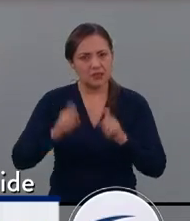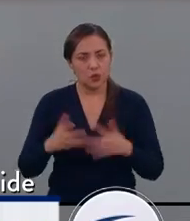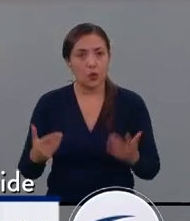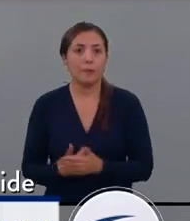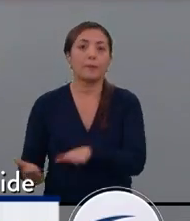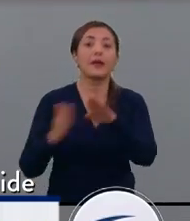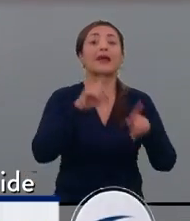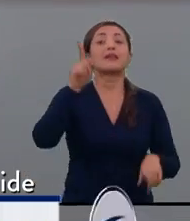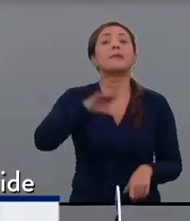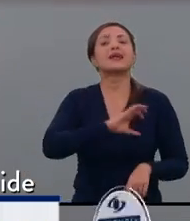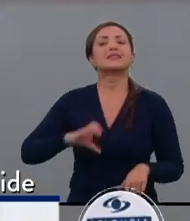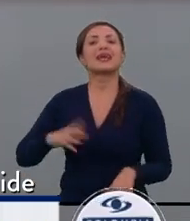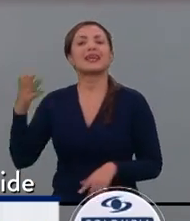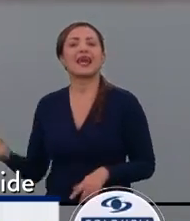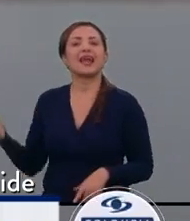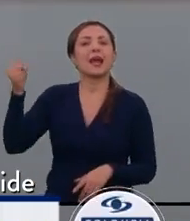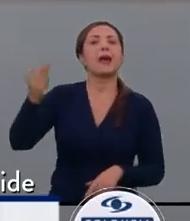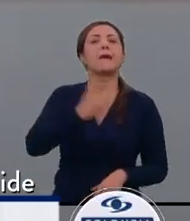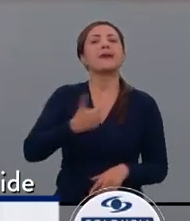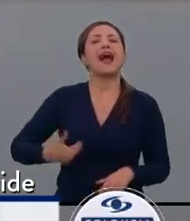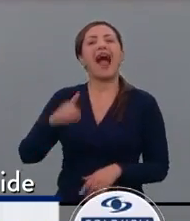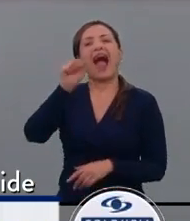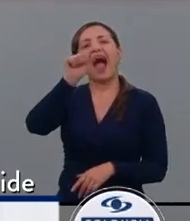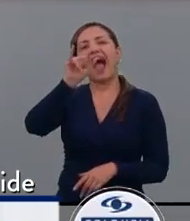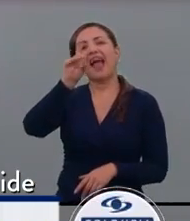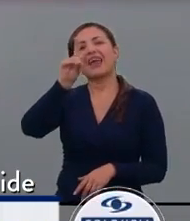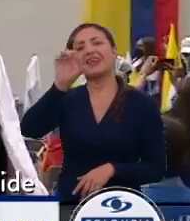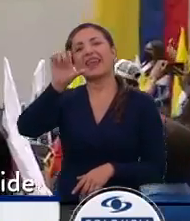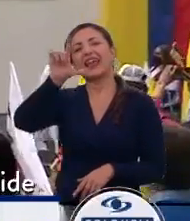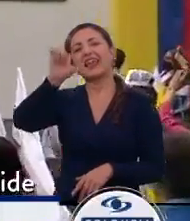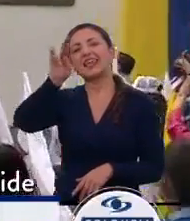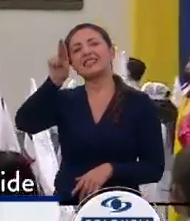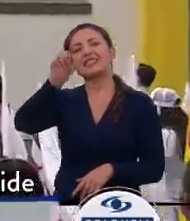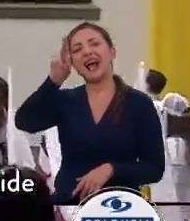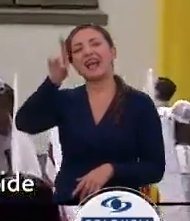juegan por la presidencia con Aidely Sarazo, que compite en la coalición del Equipo por Colombia.